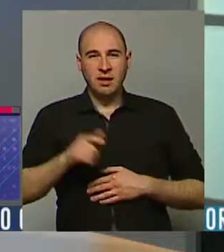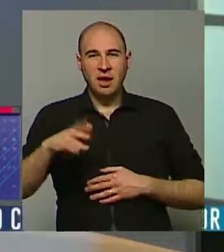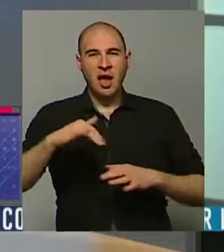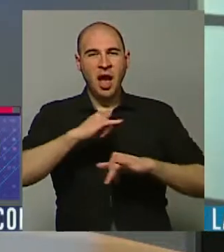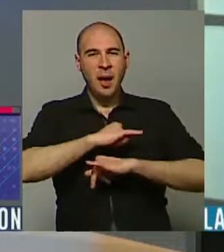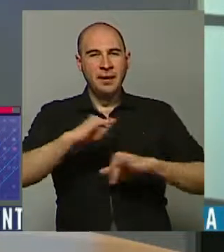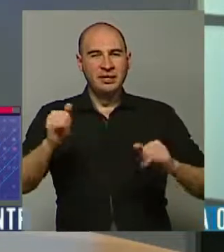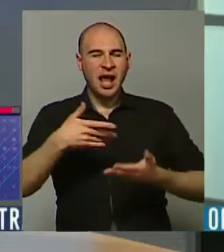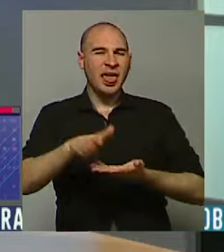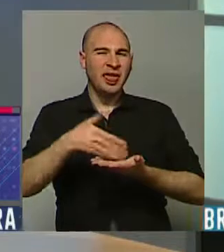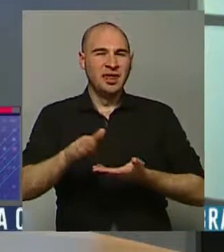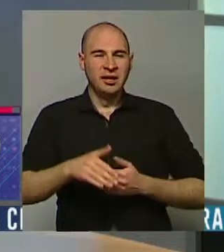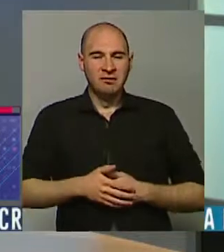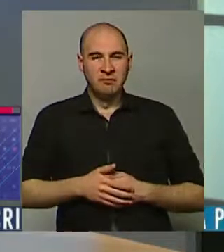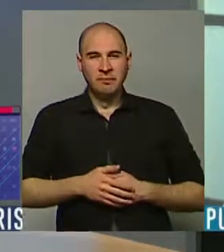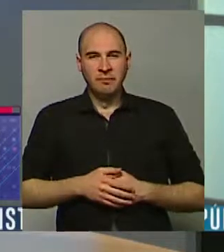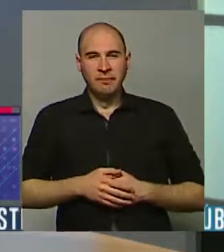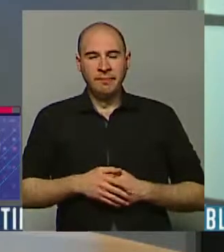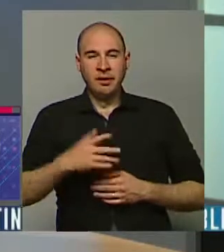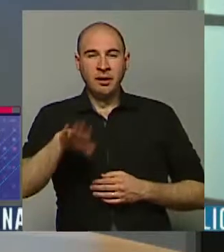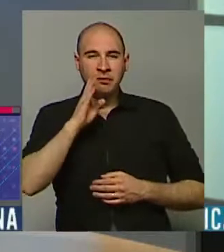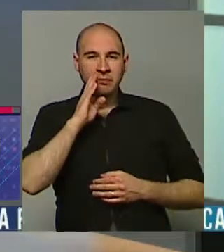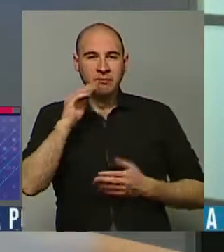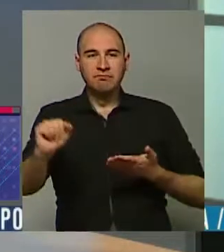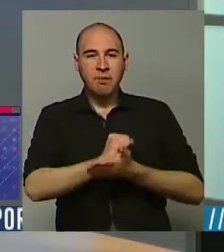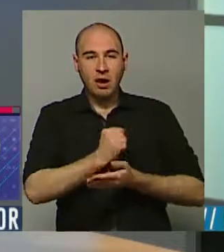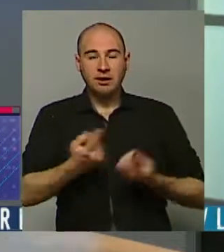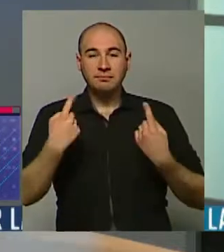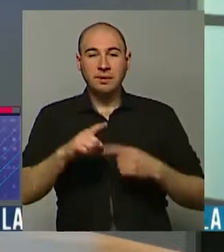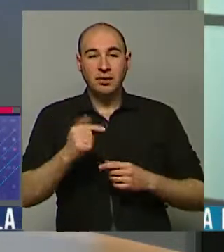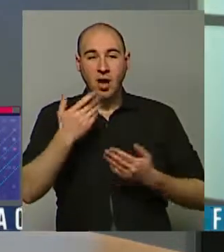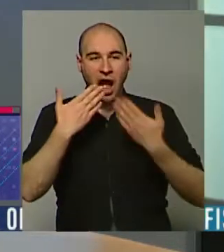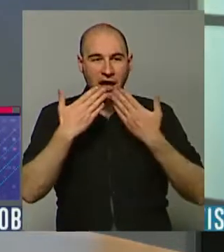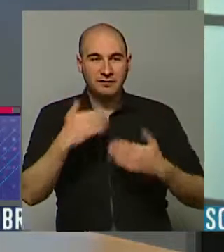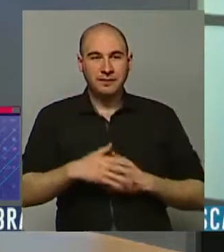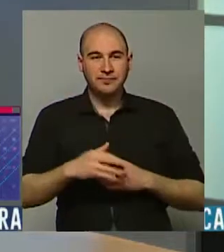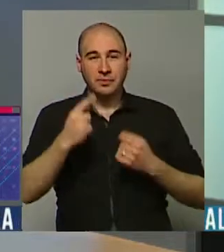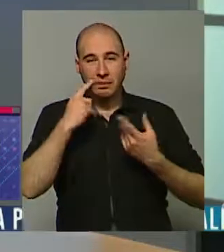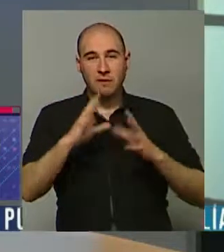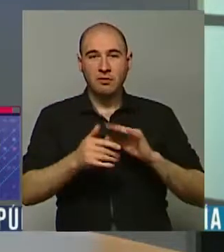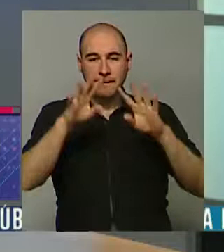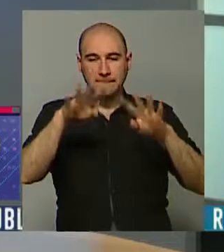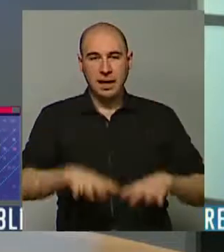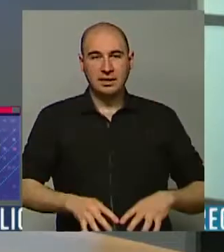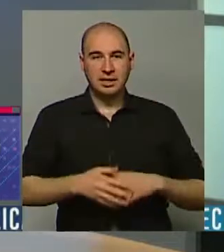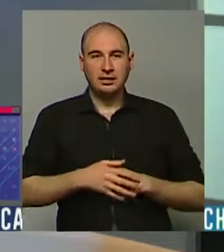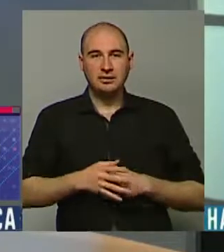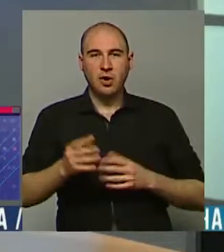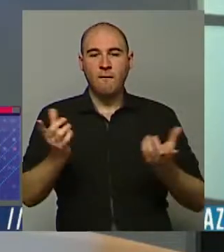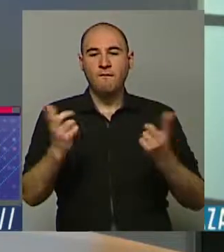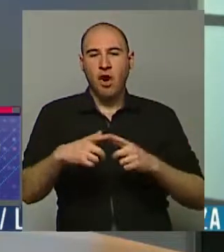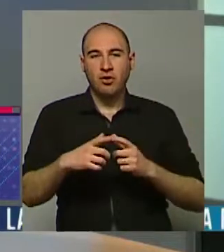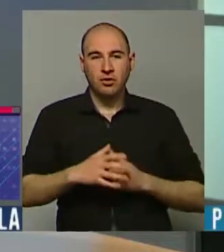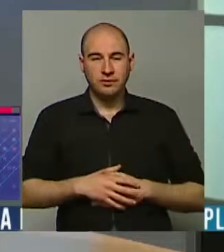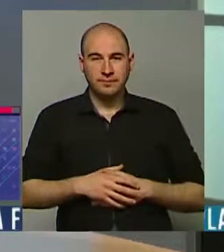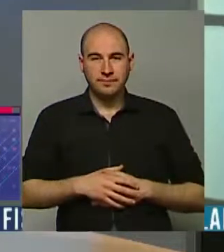mensajes raciales. Esto después dicen en Estados Unidos desapareció, pero bueno, queríamos hablar un poco de este tipo de plataformas o de foros, ¿no?